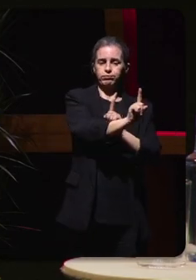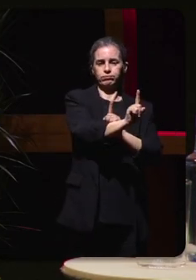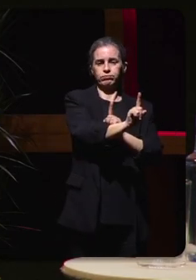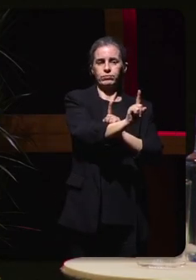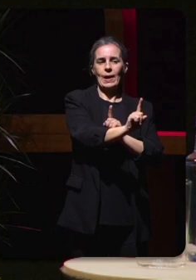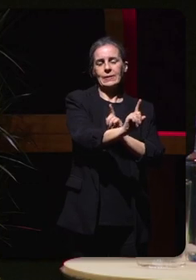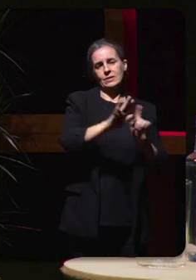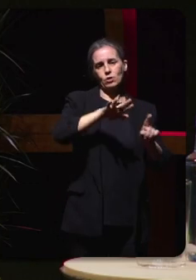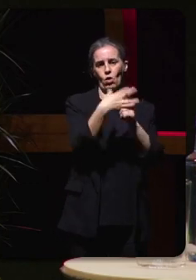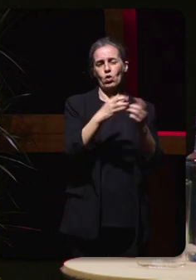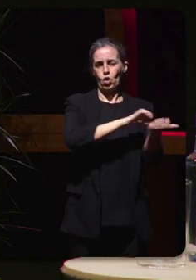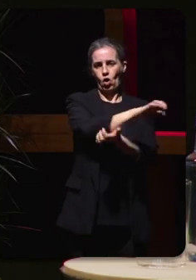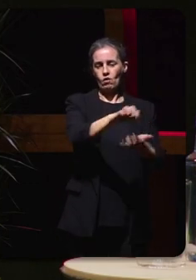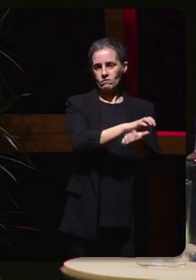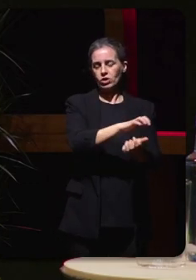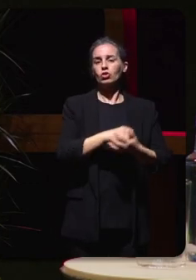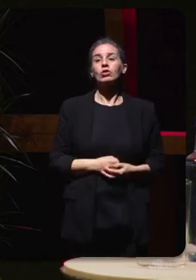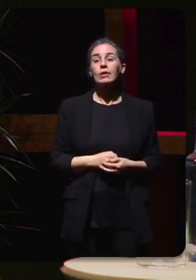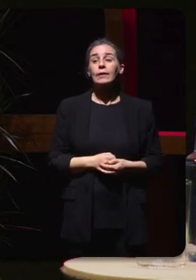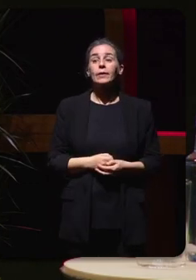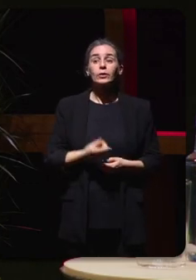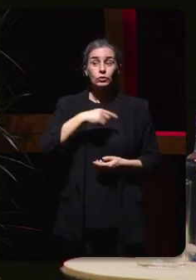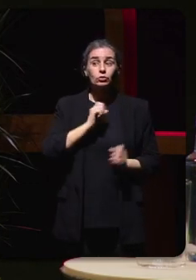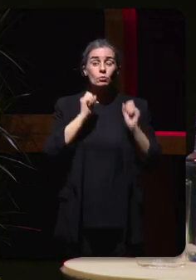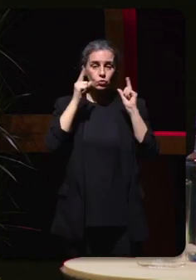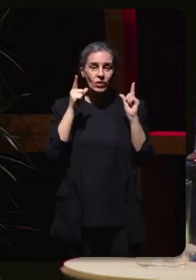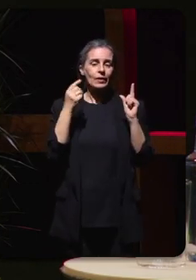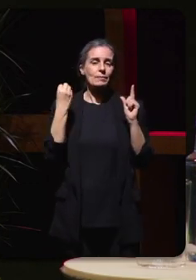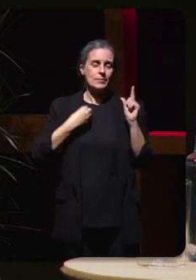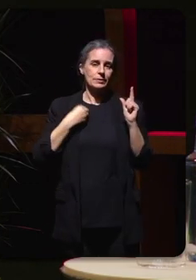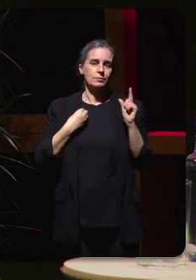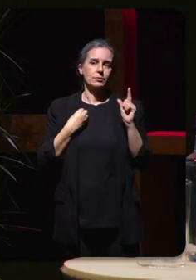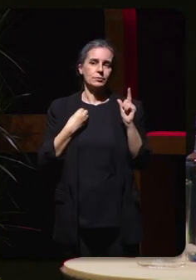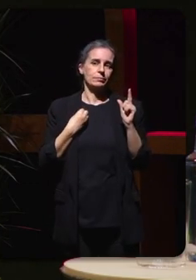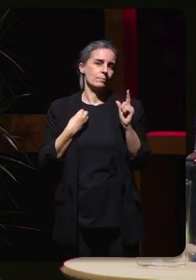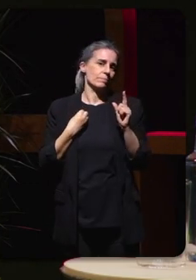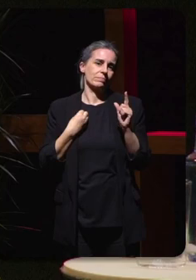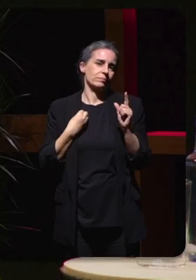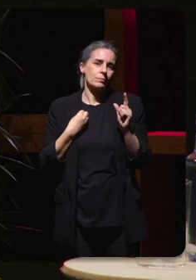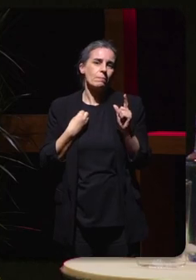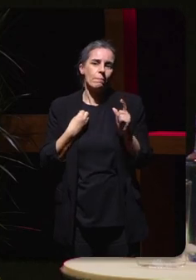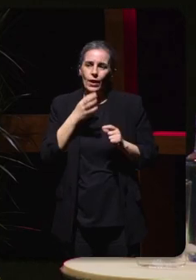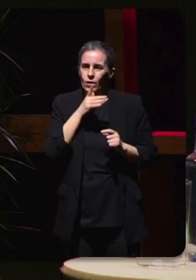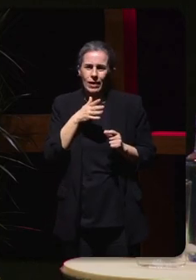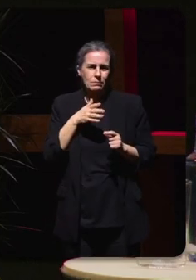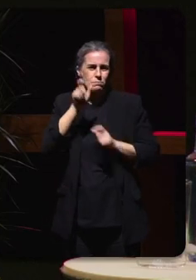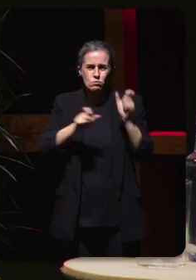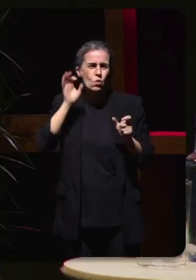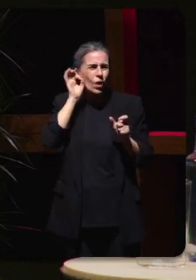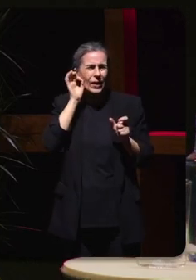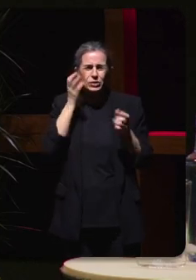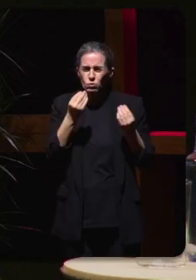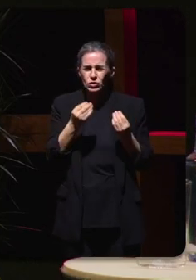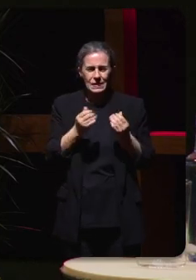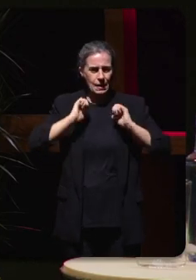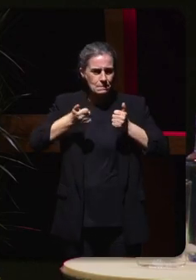extremas, y si nos fijamos, desde que ha habido esta entrada realmente, vamos, puedo decir, creo que masiva, ¿no?, de mujeres en la